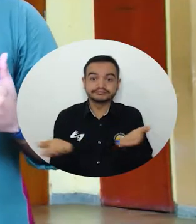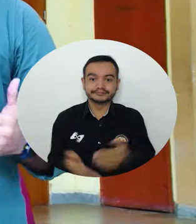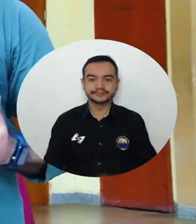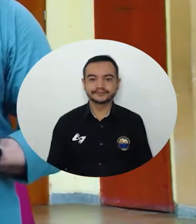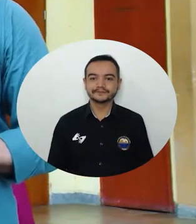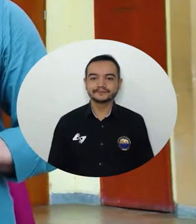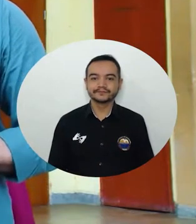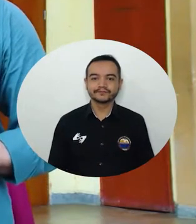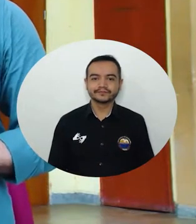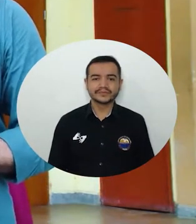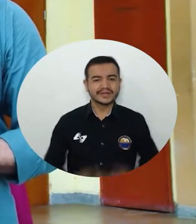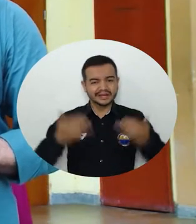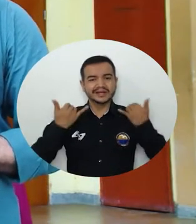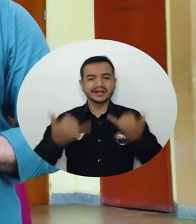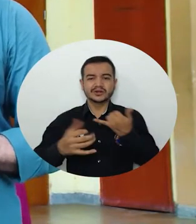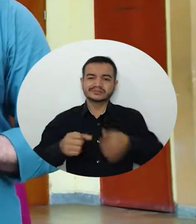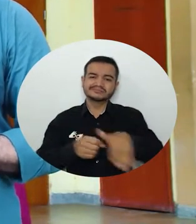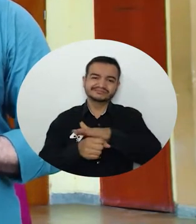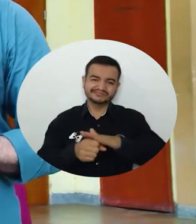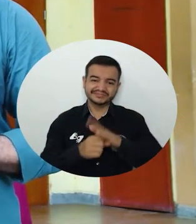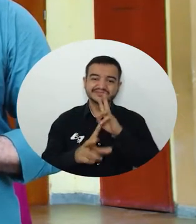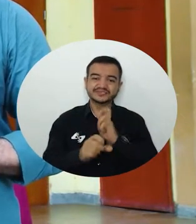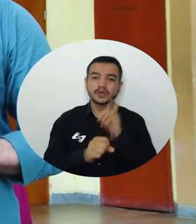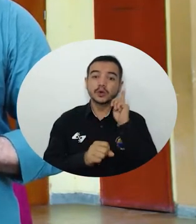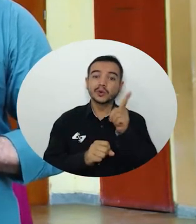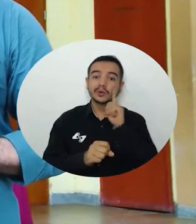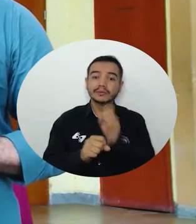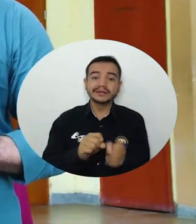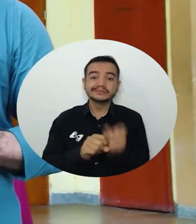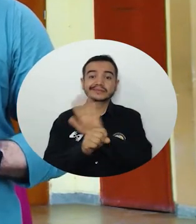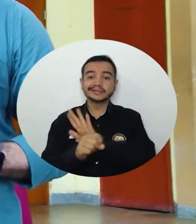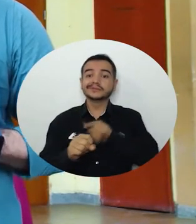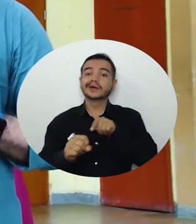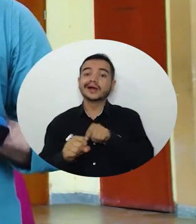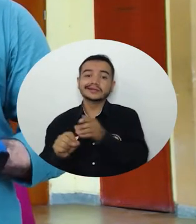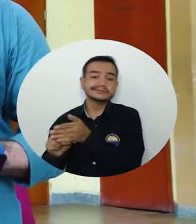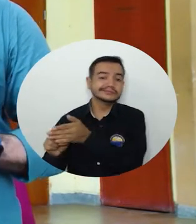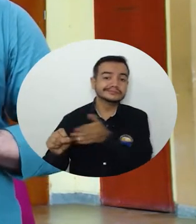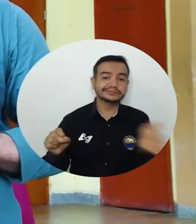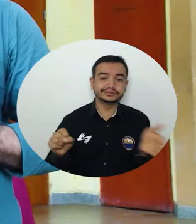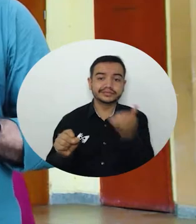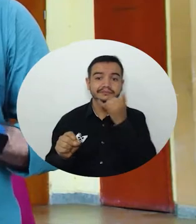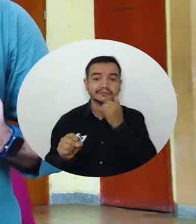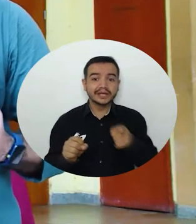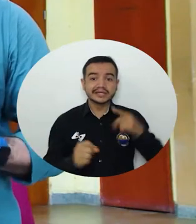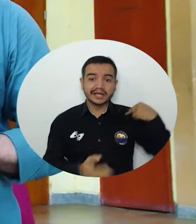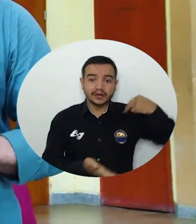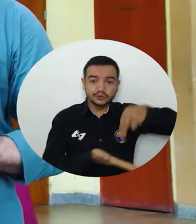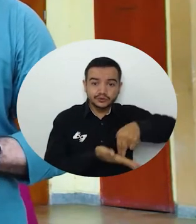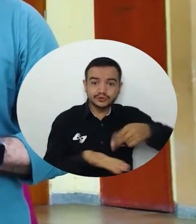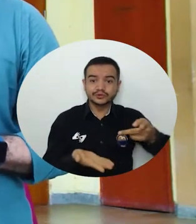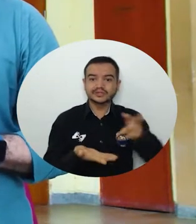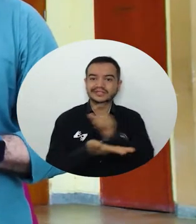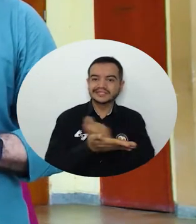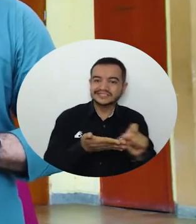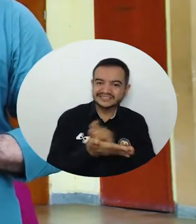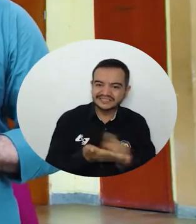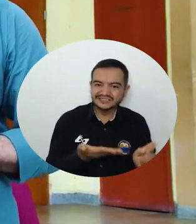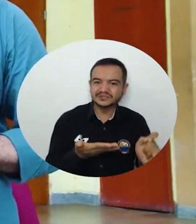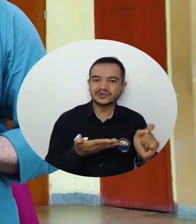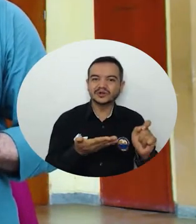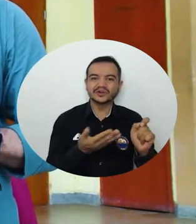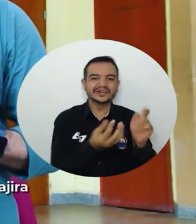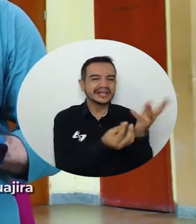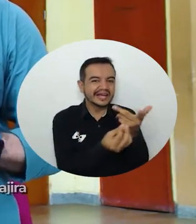importante, venimos de una difícil época de pandemia donde los autores, escritores y sobre todo los artistas